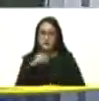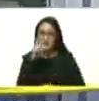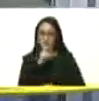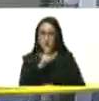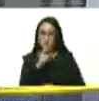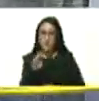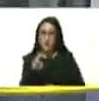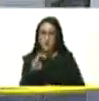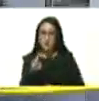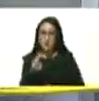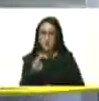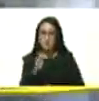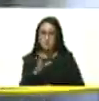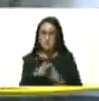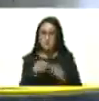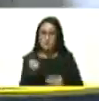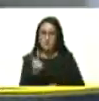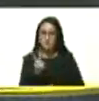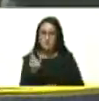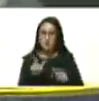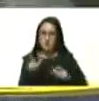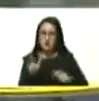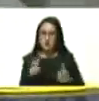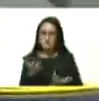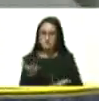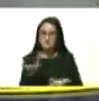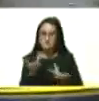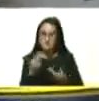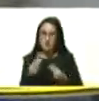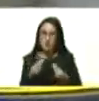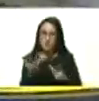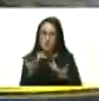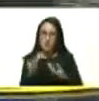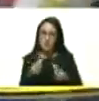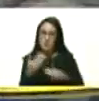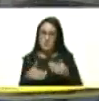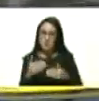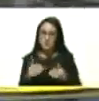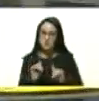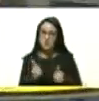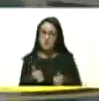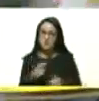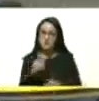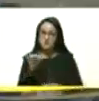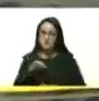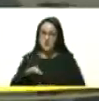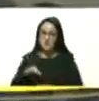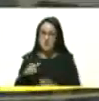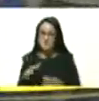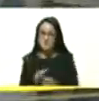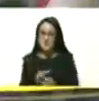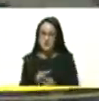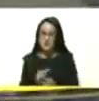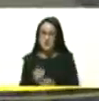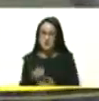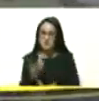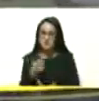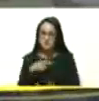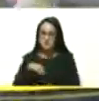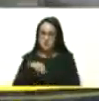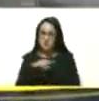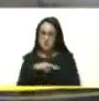de arroz para los venezolanos. José Gregorio, ¿cómo ha sido todo el proceso del inicio de la siembra? Pequeño productor que hemos venido